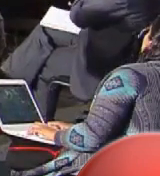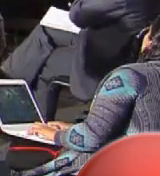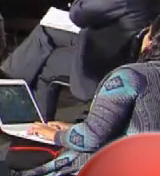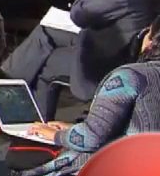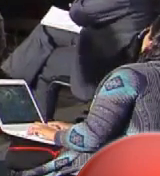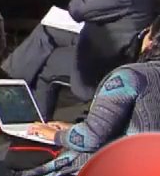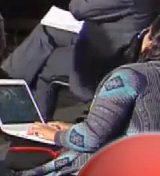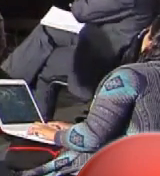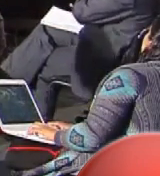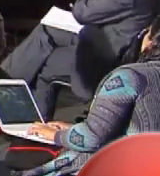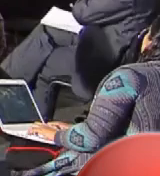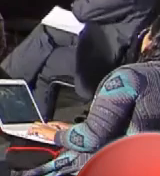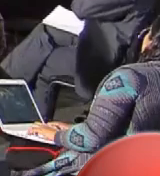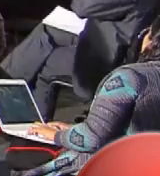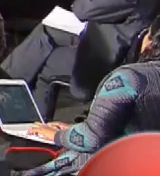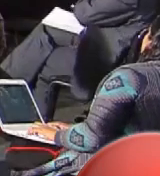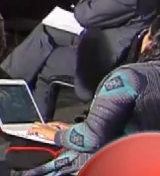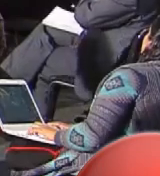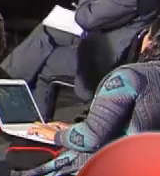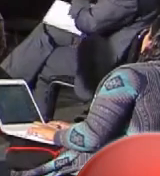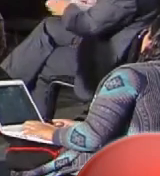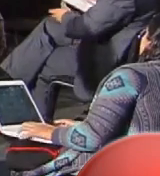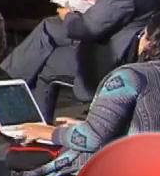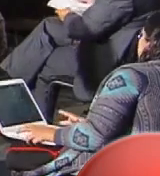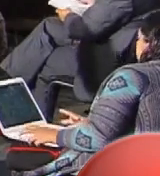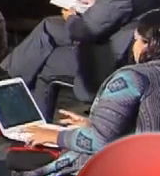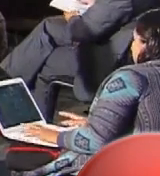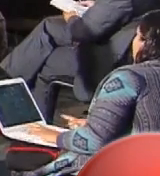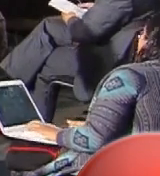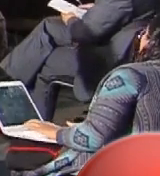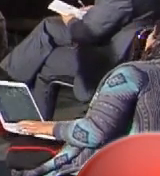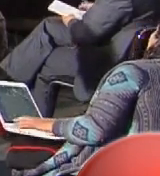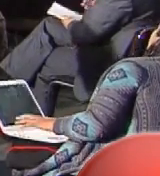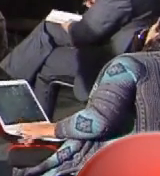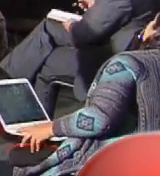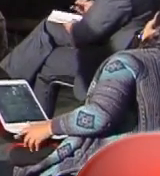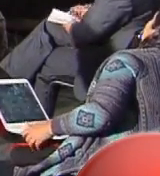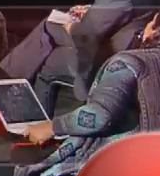Buenos días. No hay condonaciones.